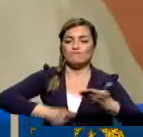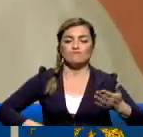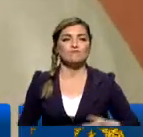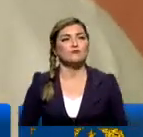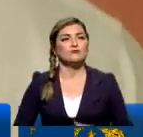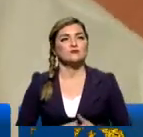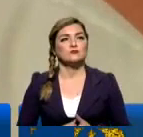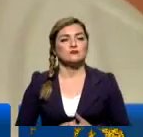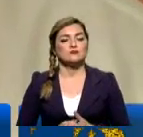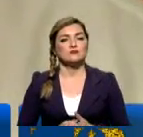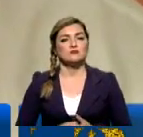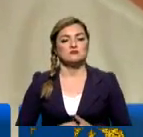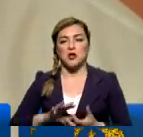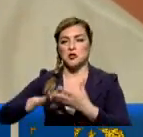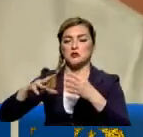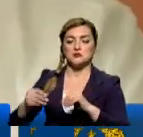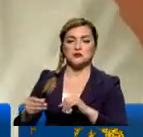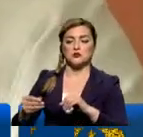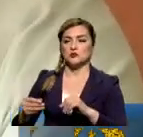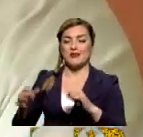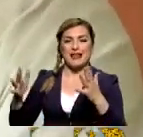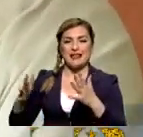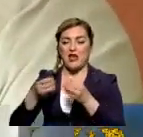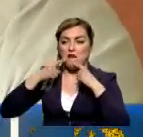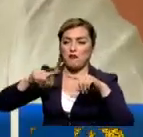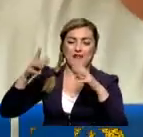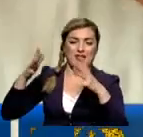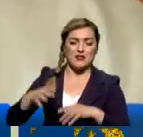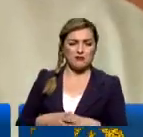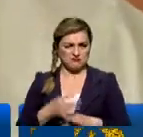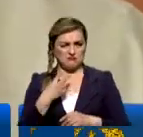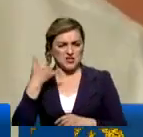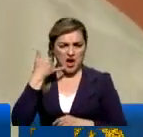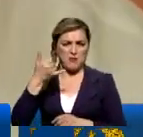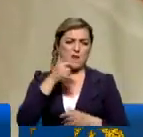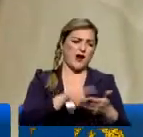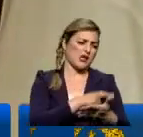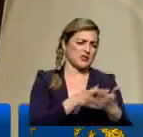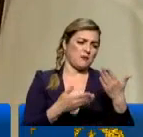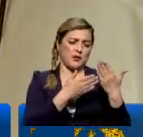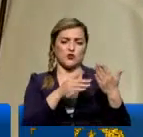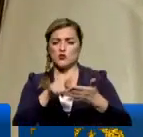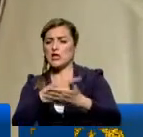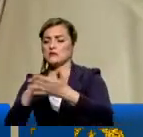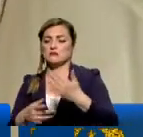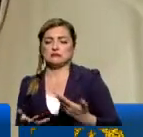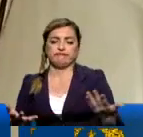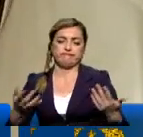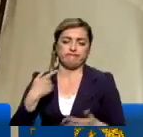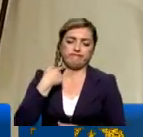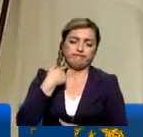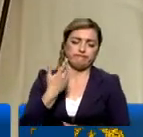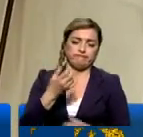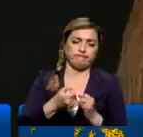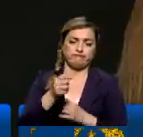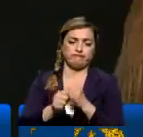que no había salido la resolución y se empezaron a cancelar en cascada todos los eventos y solicitudes que teníamos ya previstos